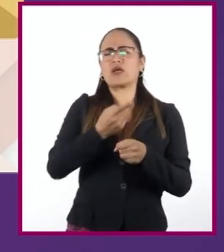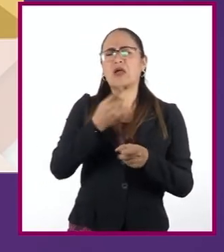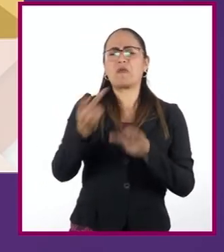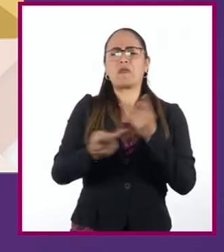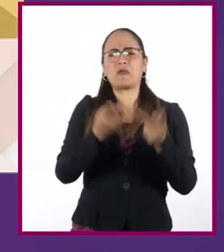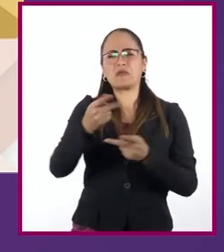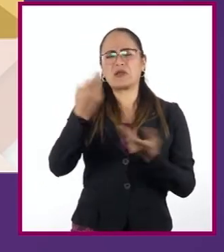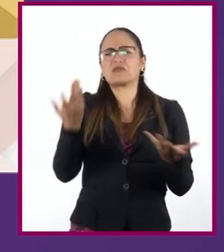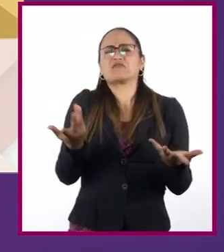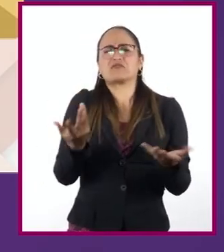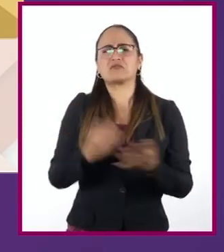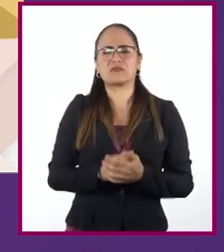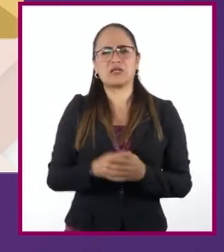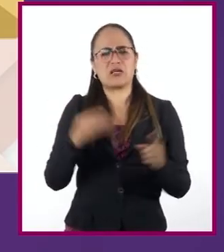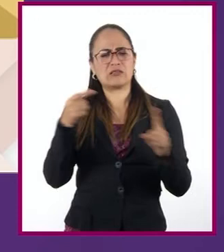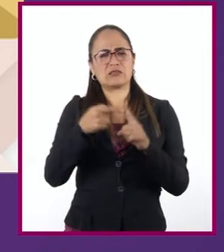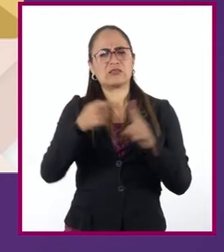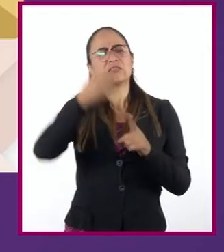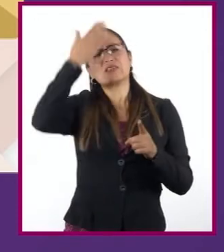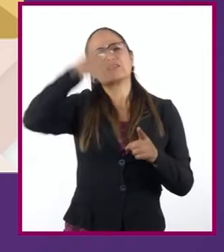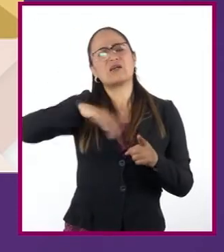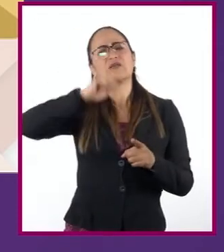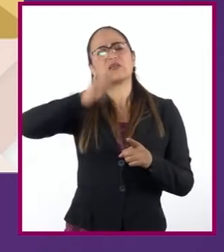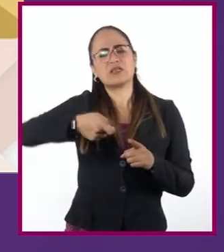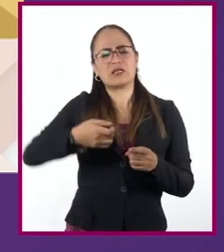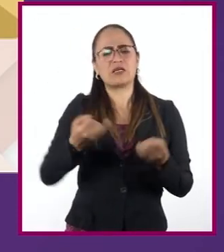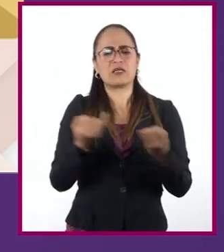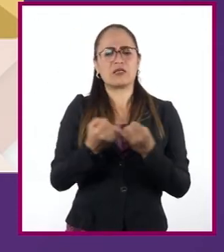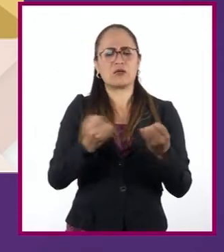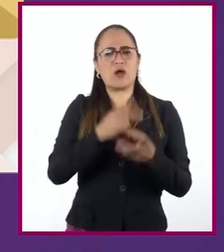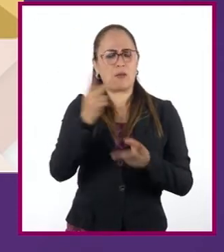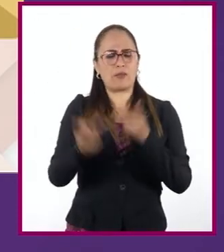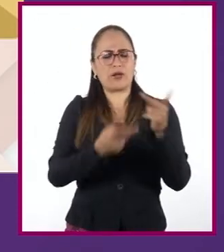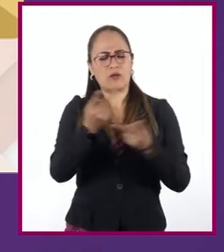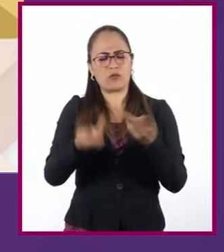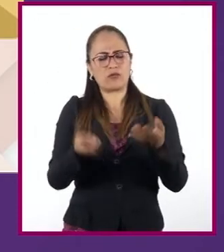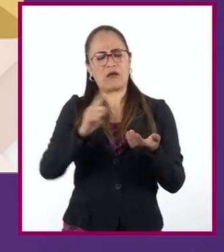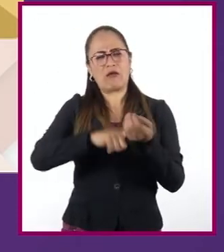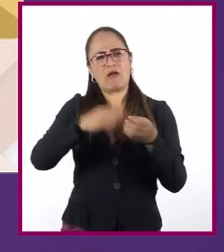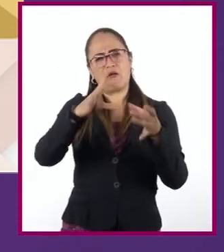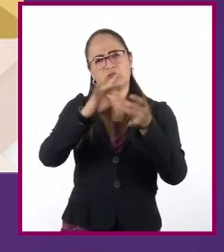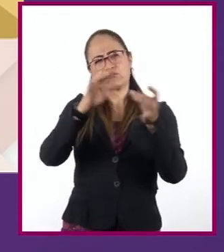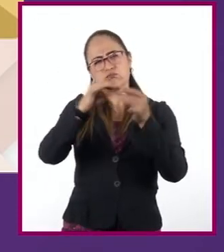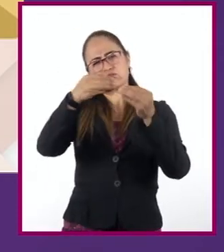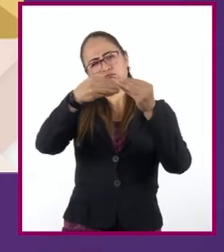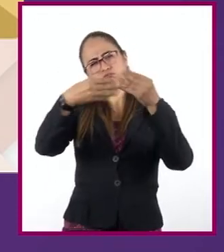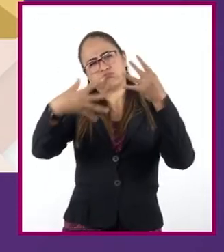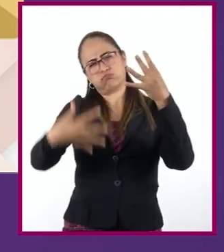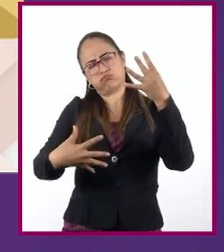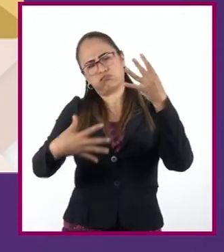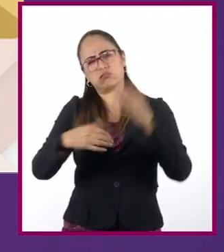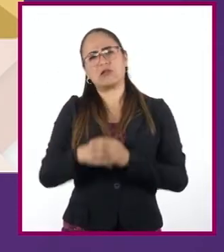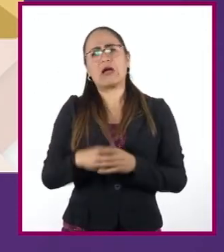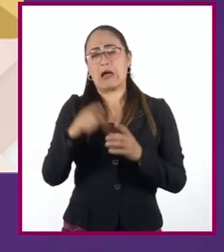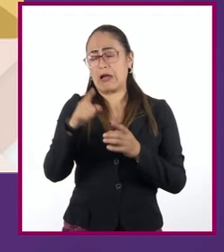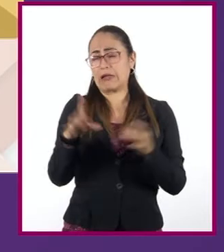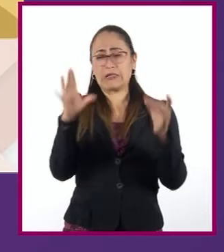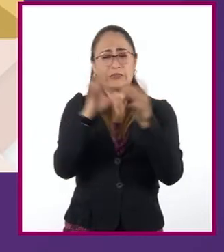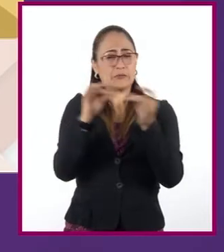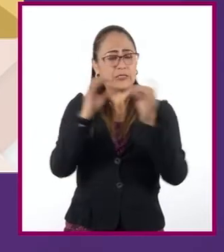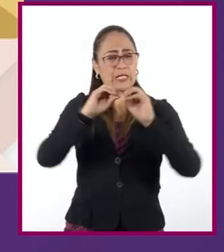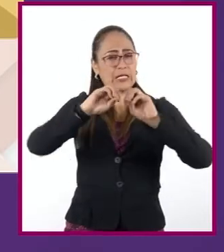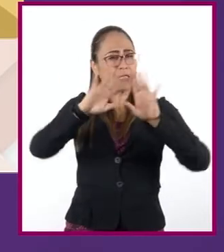encuesta? ¿Qué querían saber? Descripción del cuestionario. En este apartado deberán describir de forma clara